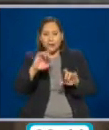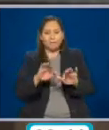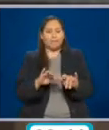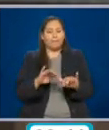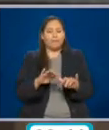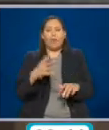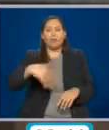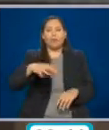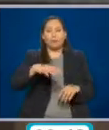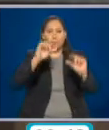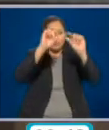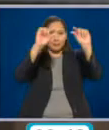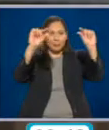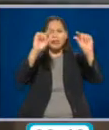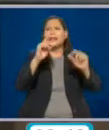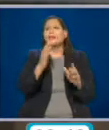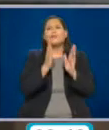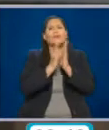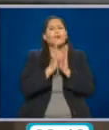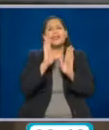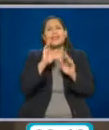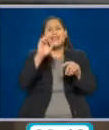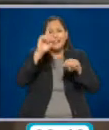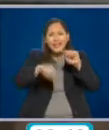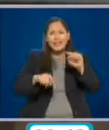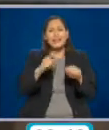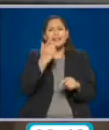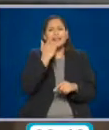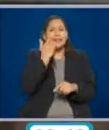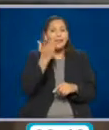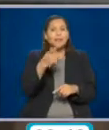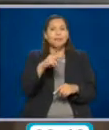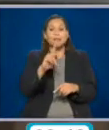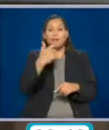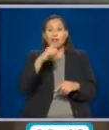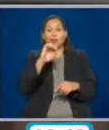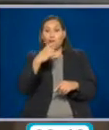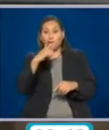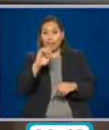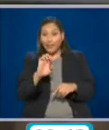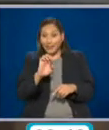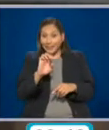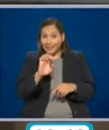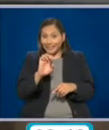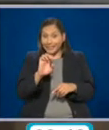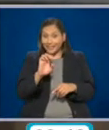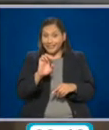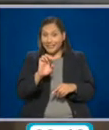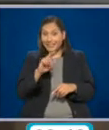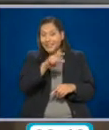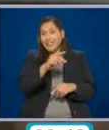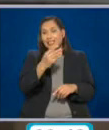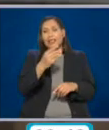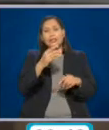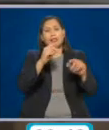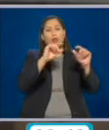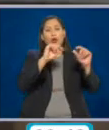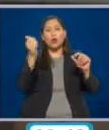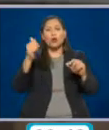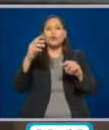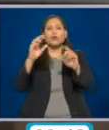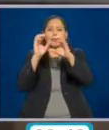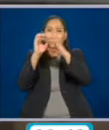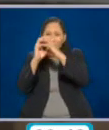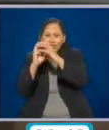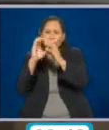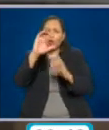mencionas, piden que ya no salga en las búsquedas, pero Google tan solo es uno de tantos buscadores. Por supuesto.